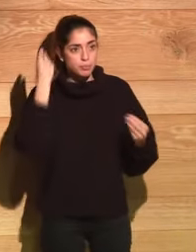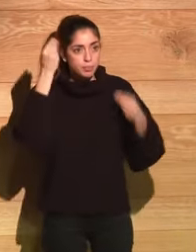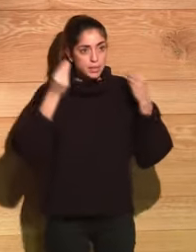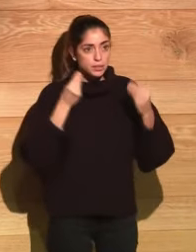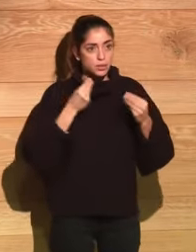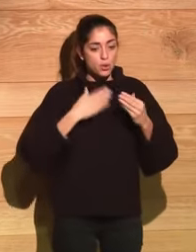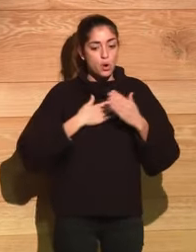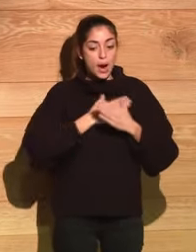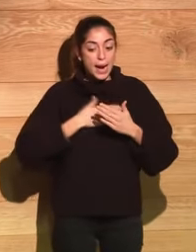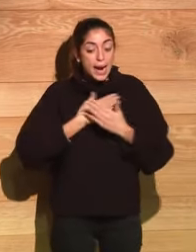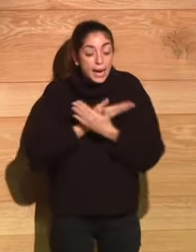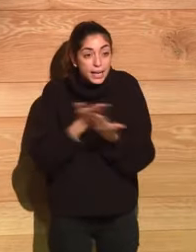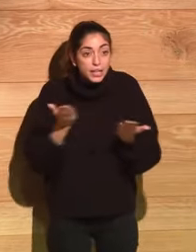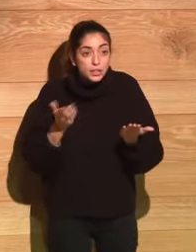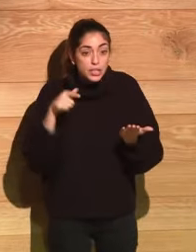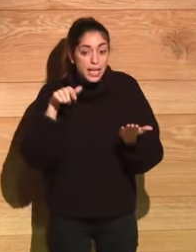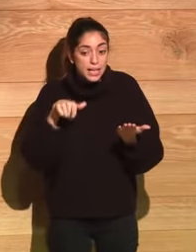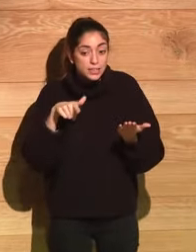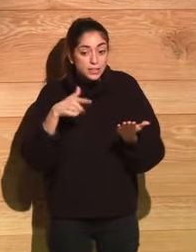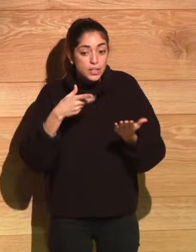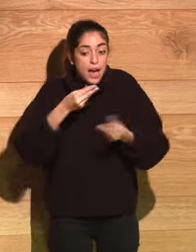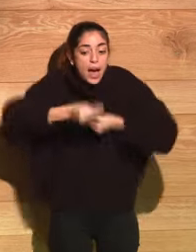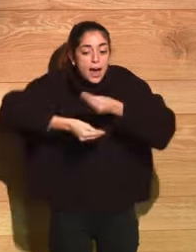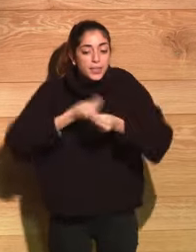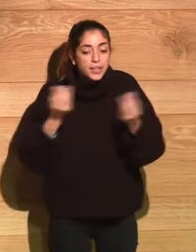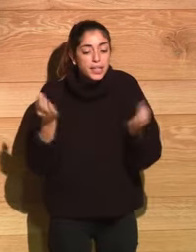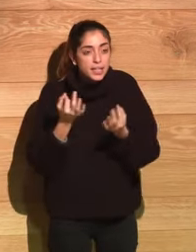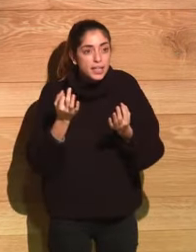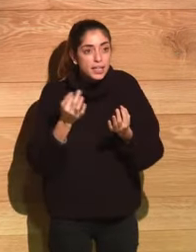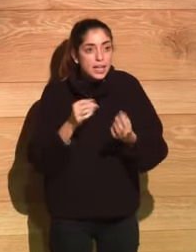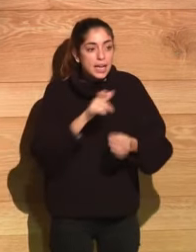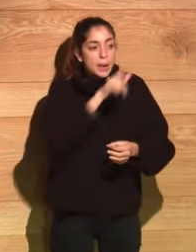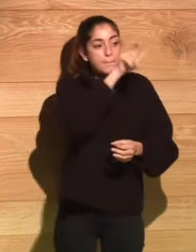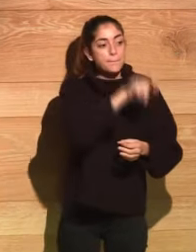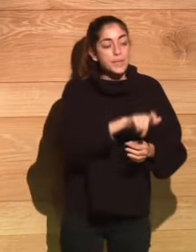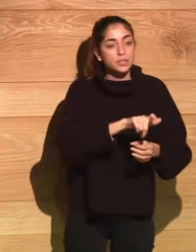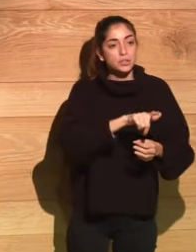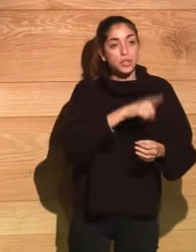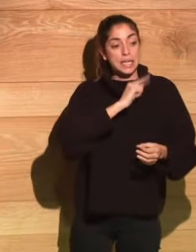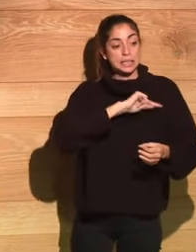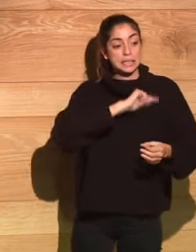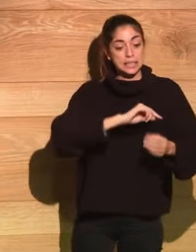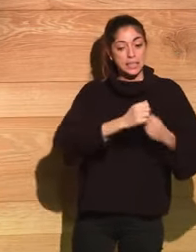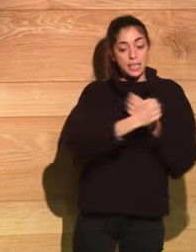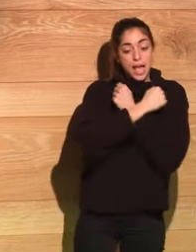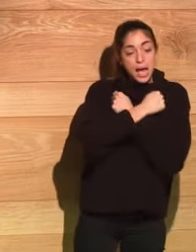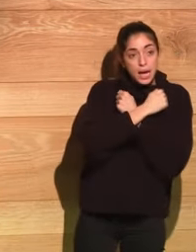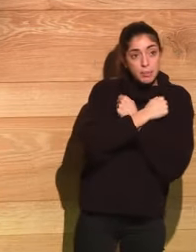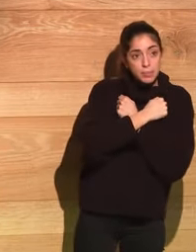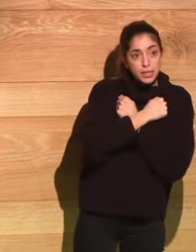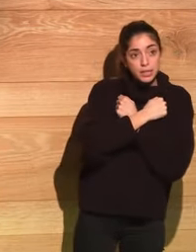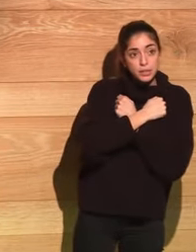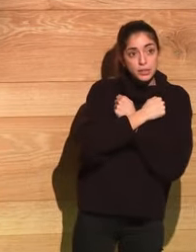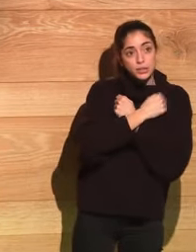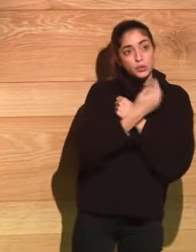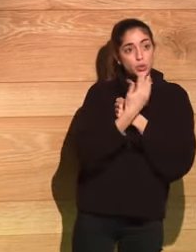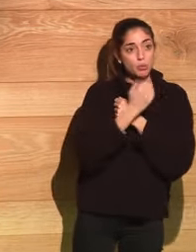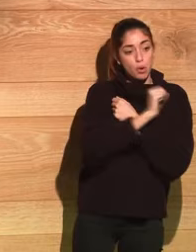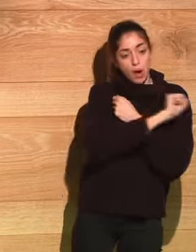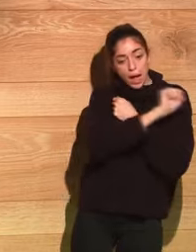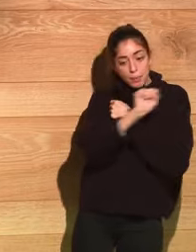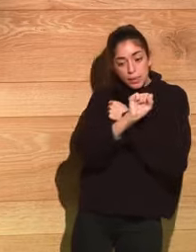la generosidad la que hace que el amado a veces juegue un poquito el papel de amante y que